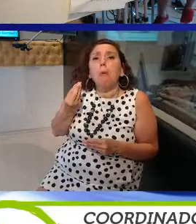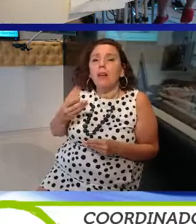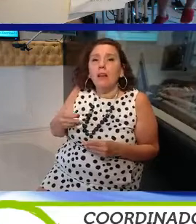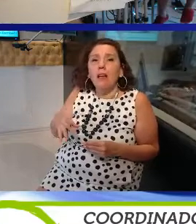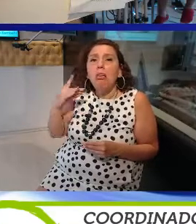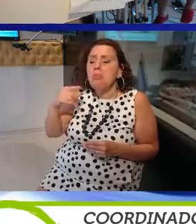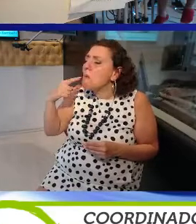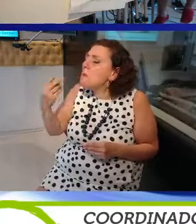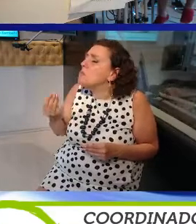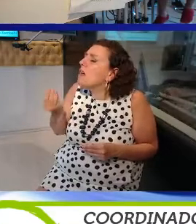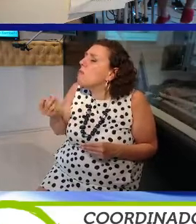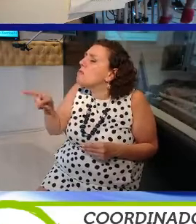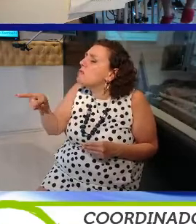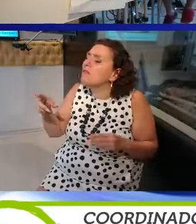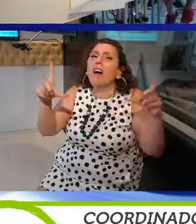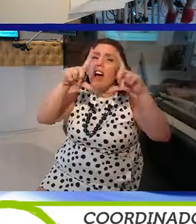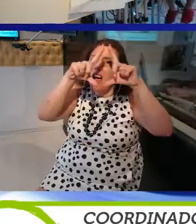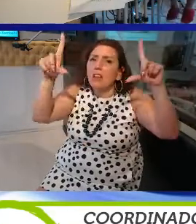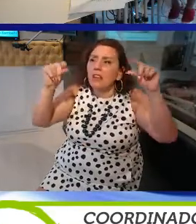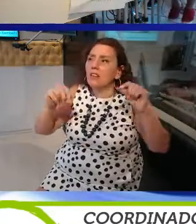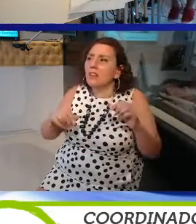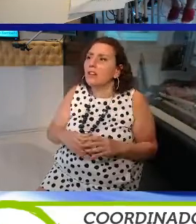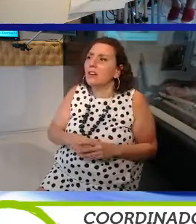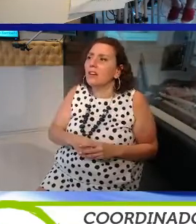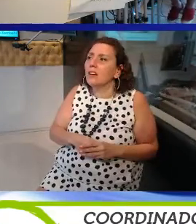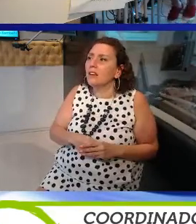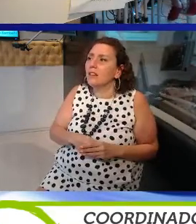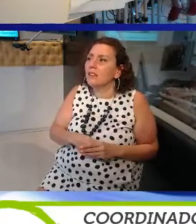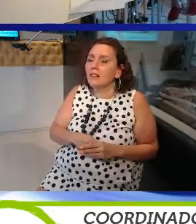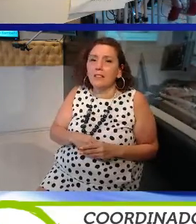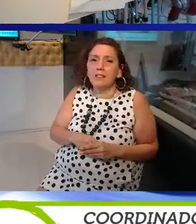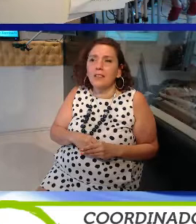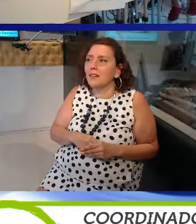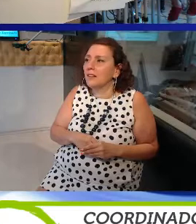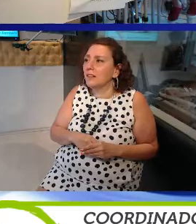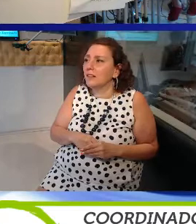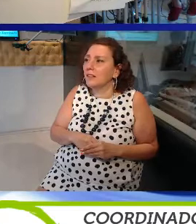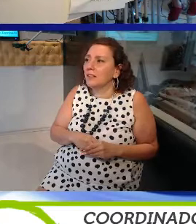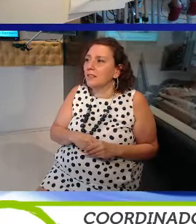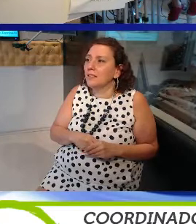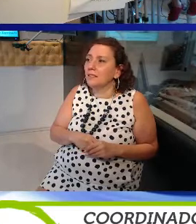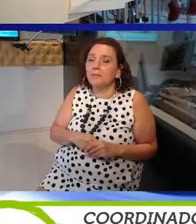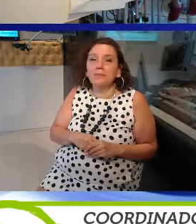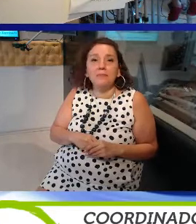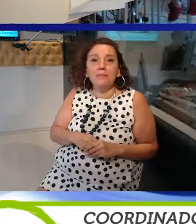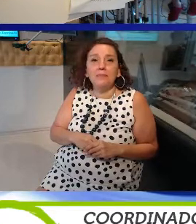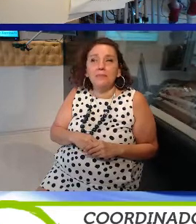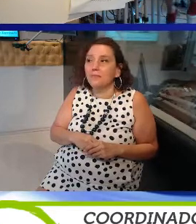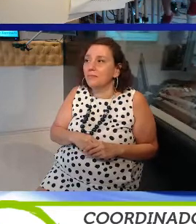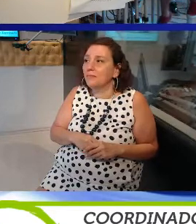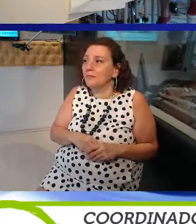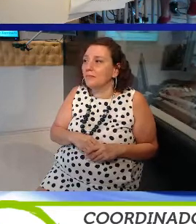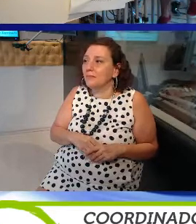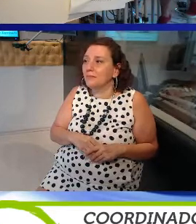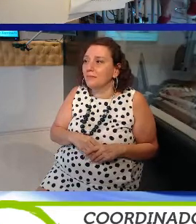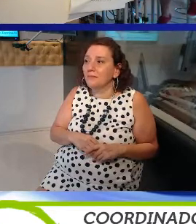de qué hablaste. ¿Te están escuchando? ¿Pero dónde me puedo sentar? ¡Ahí! ¡Ahí! ¡Ahí, quédate. Ahí está Diego! ¡Qué